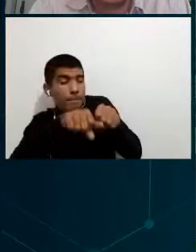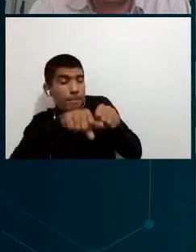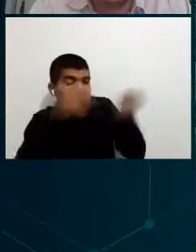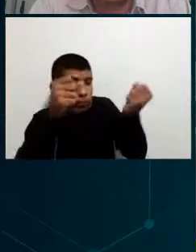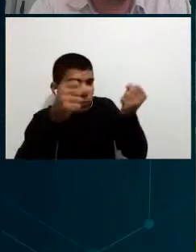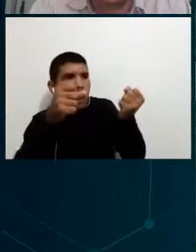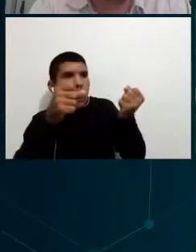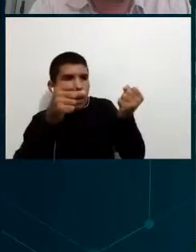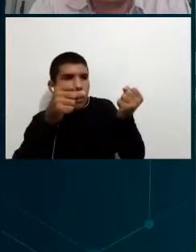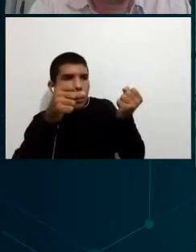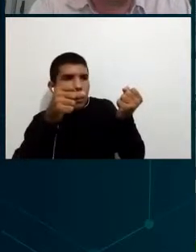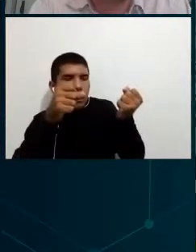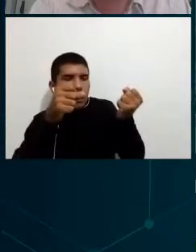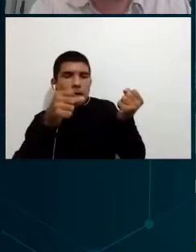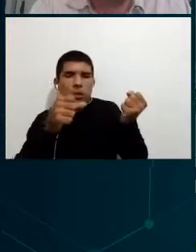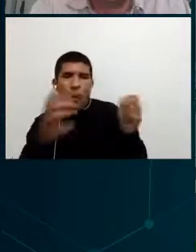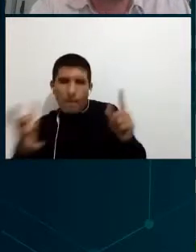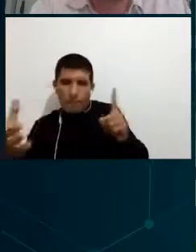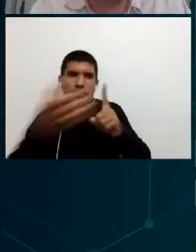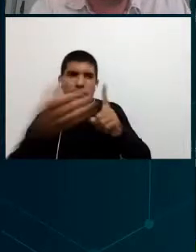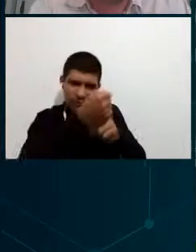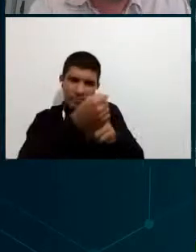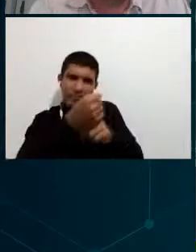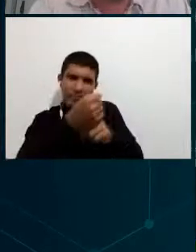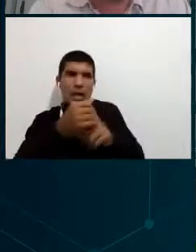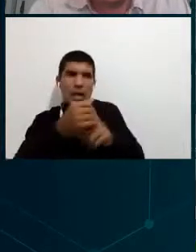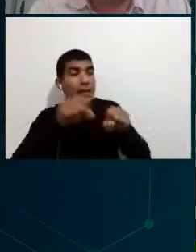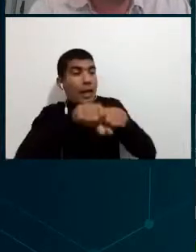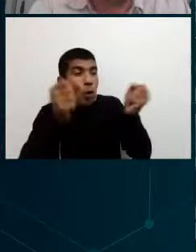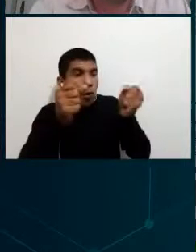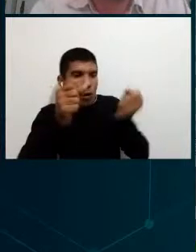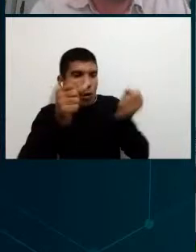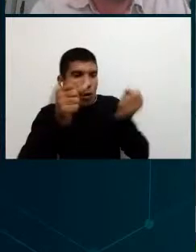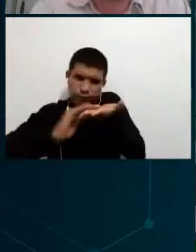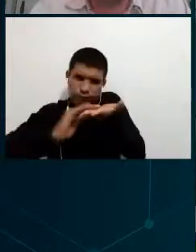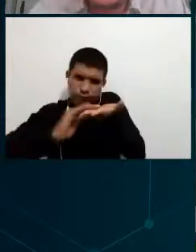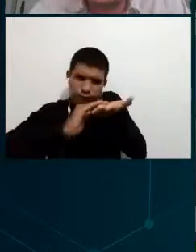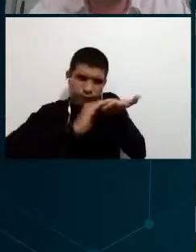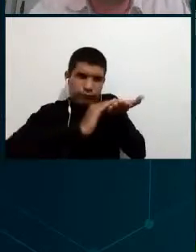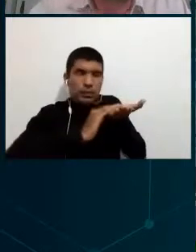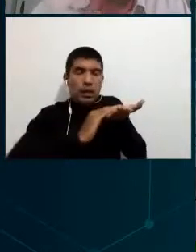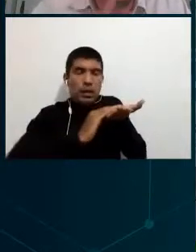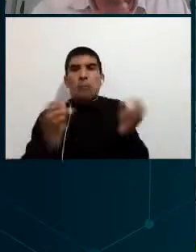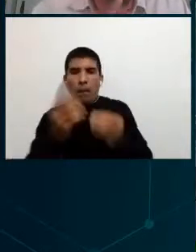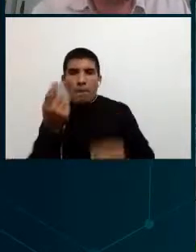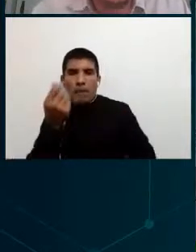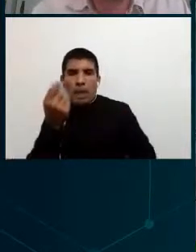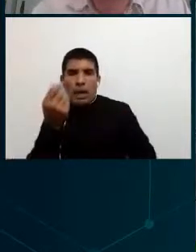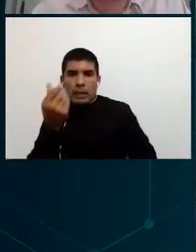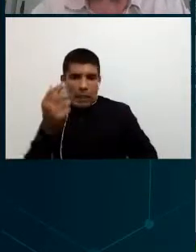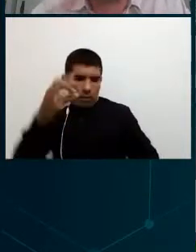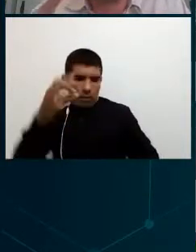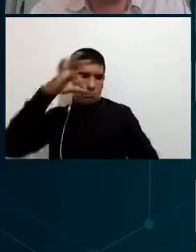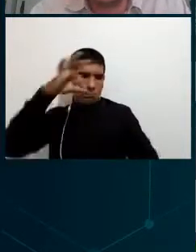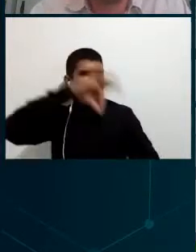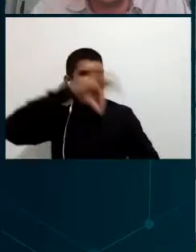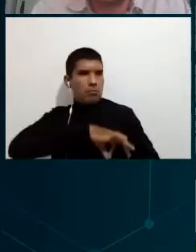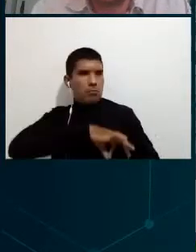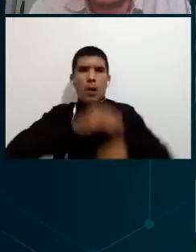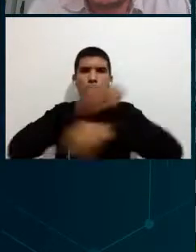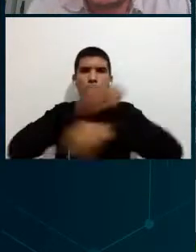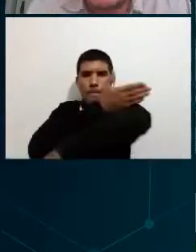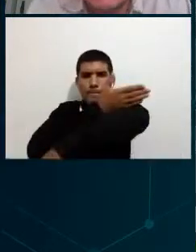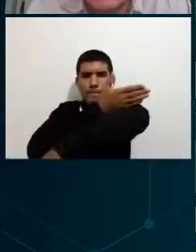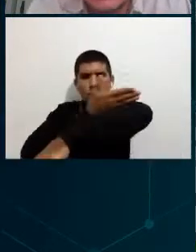millones por kilómetro de línea cuando se requiera instalar una fibra o tender una fibra de una subestación A a una subestación